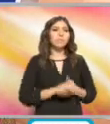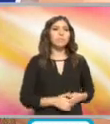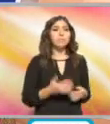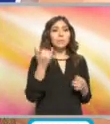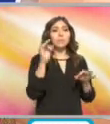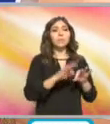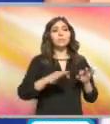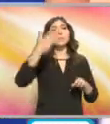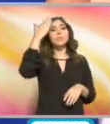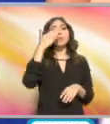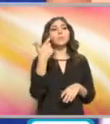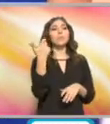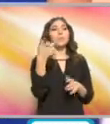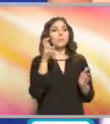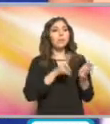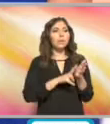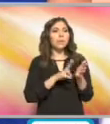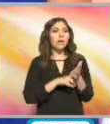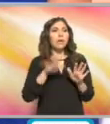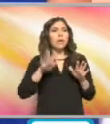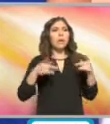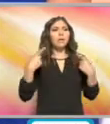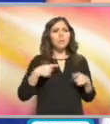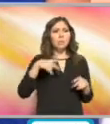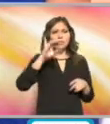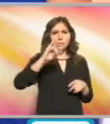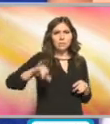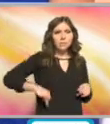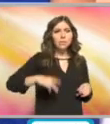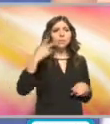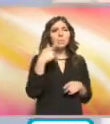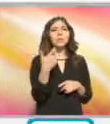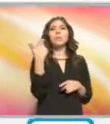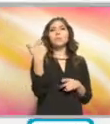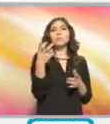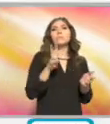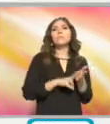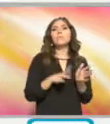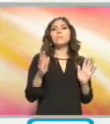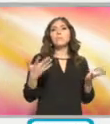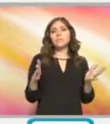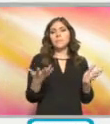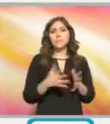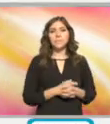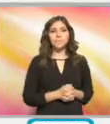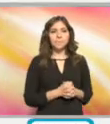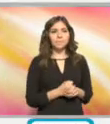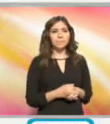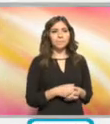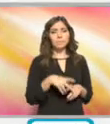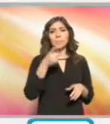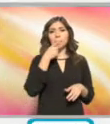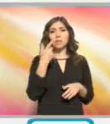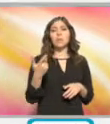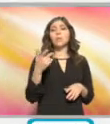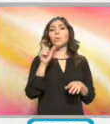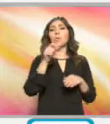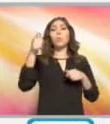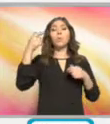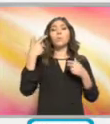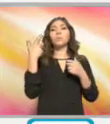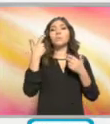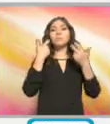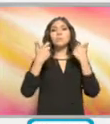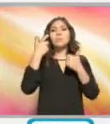porque Ah, luego, nos interesa el procedimiento, pero ¿qué tan costoso Más es? o menos. Afortunadamente, como se hace con anestesia local,